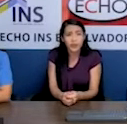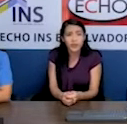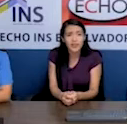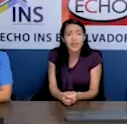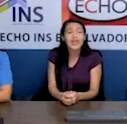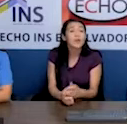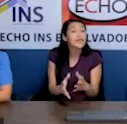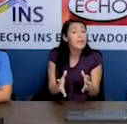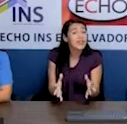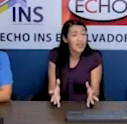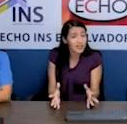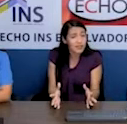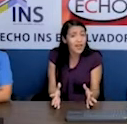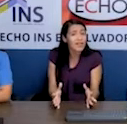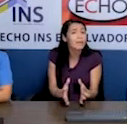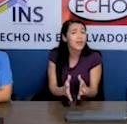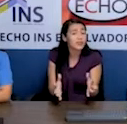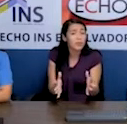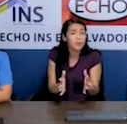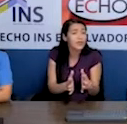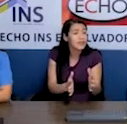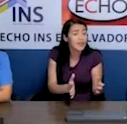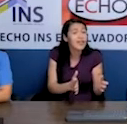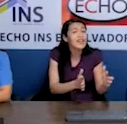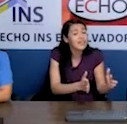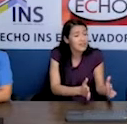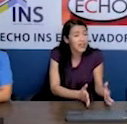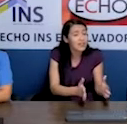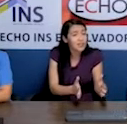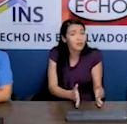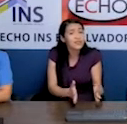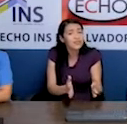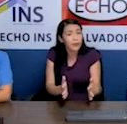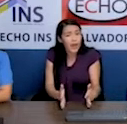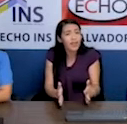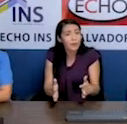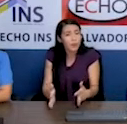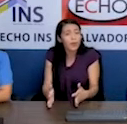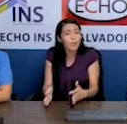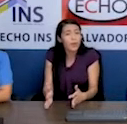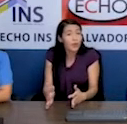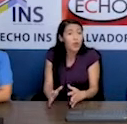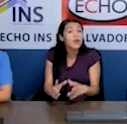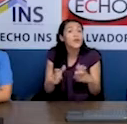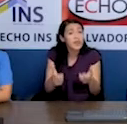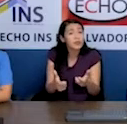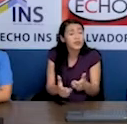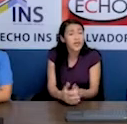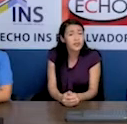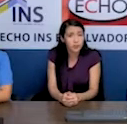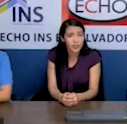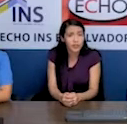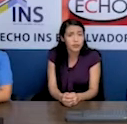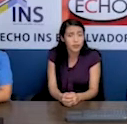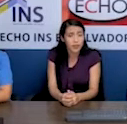miembros superiores. Es una emergencia. La aparición puede ser que se vaya siendo instaurada poco a poco o en